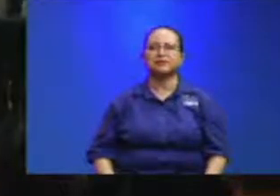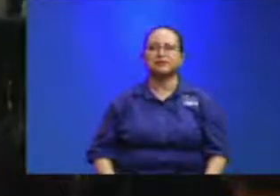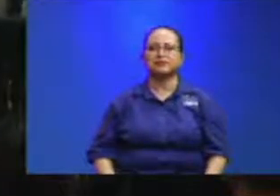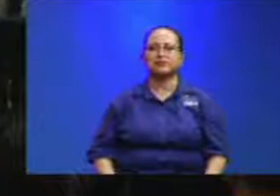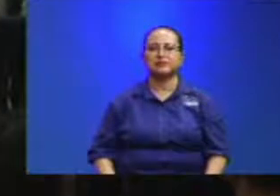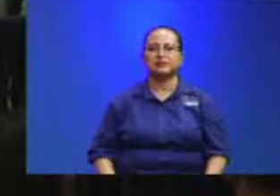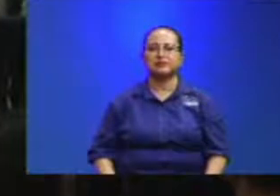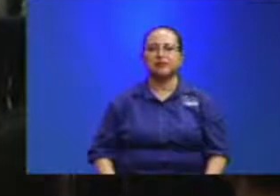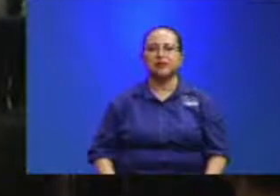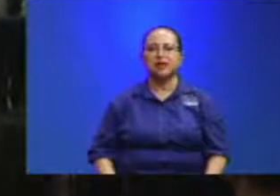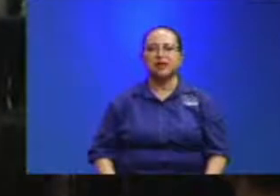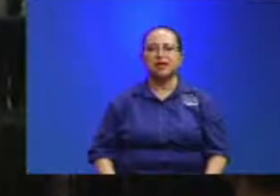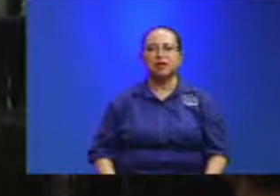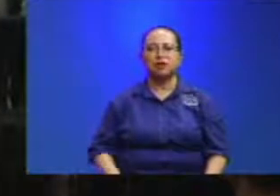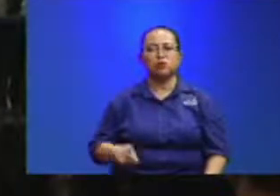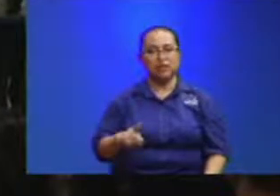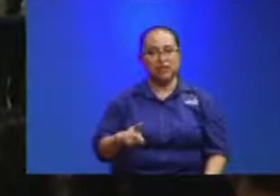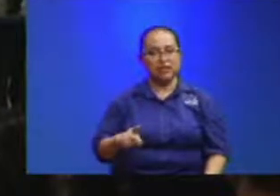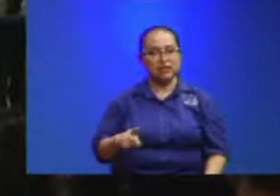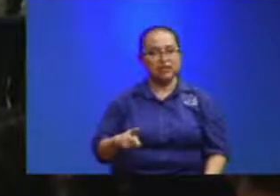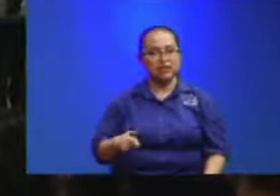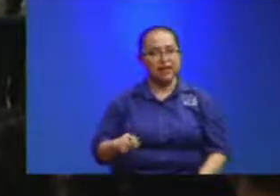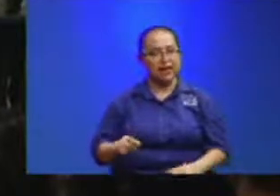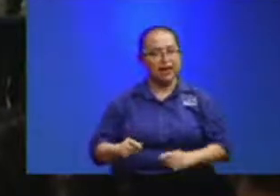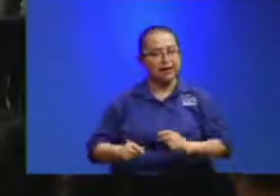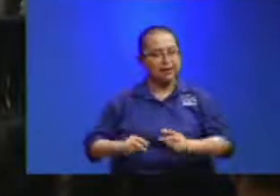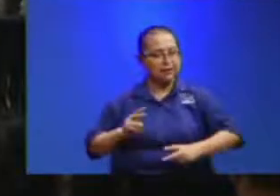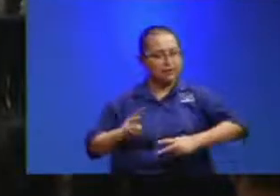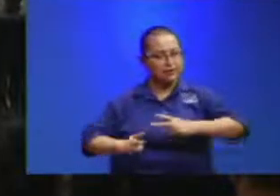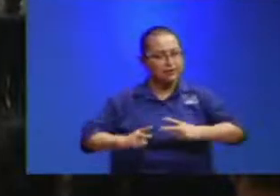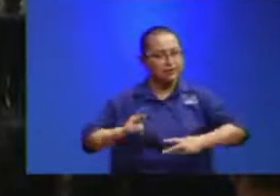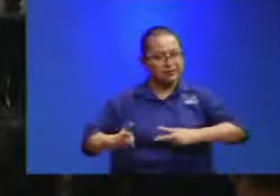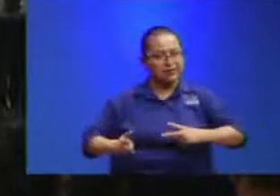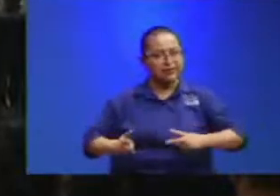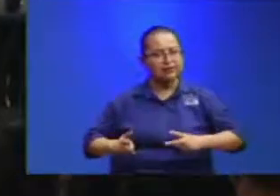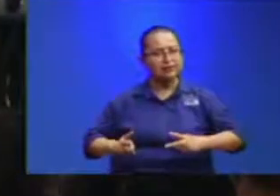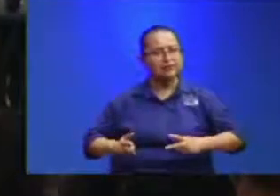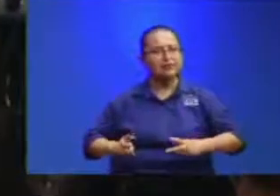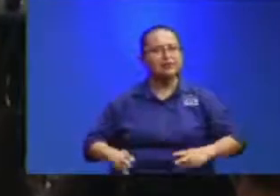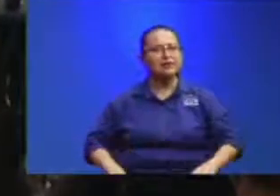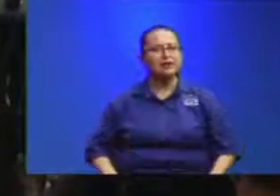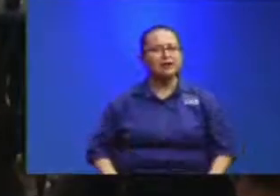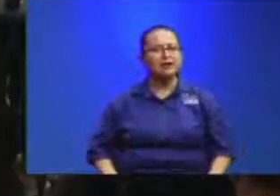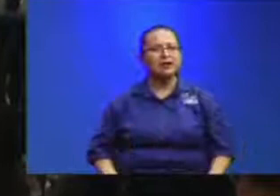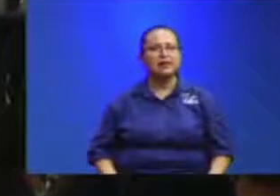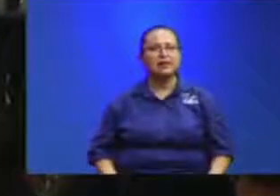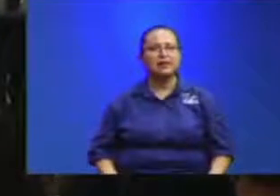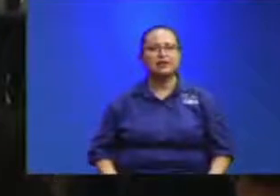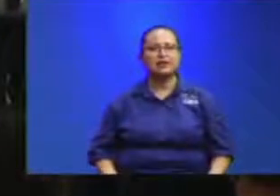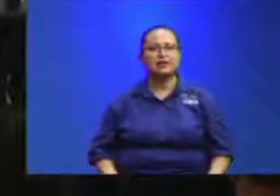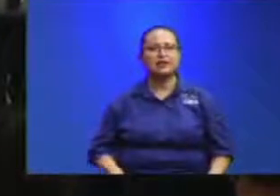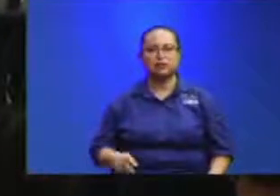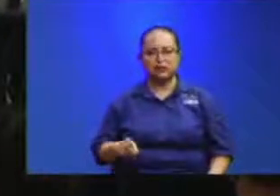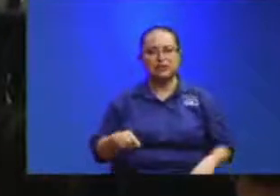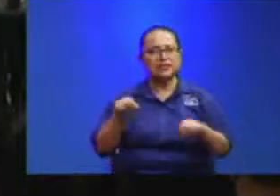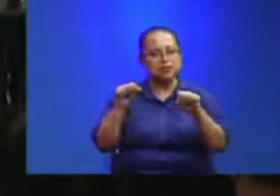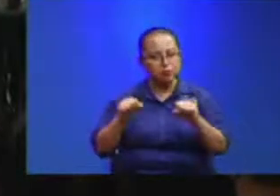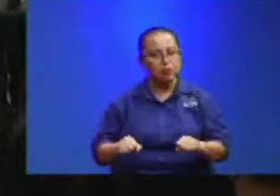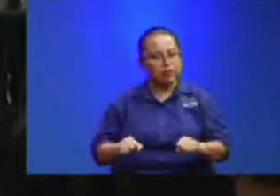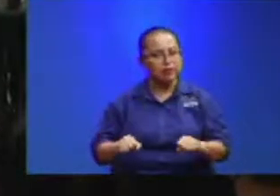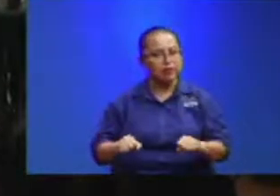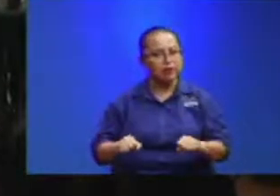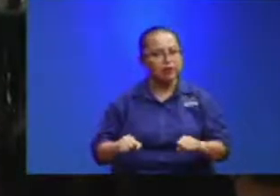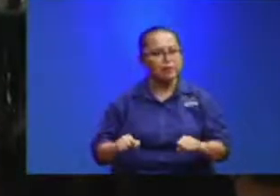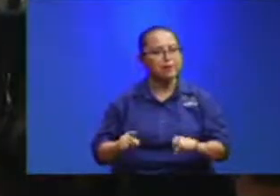va a ser un negocio si puede hacerlo con otra persona que no es de su mismo sí pero